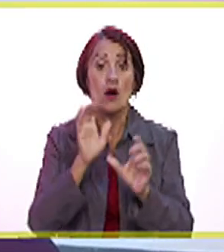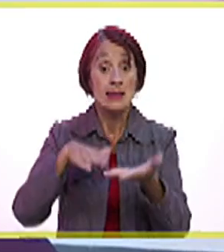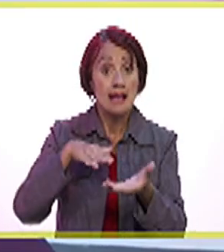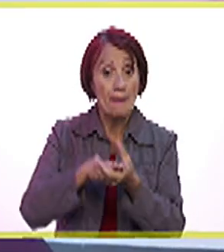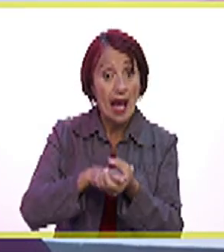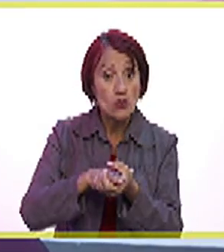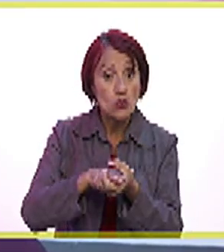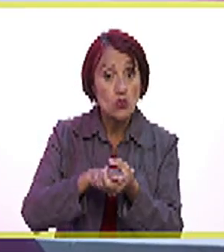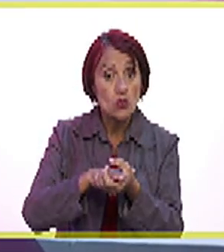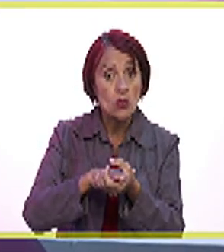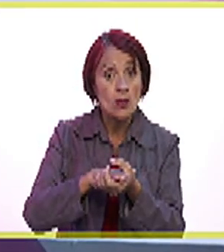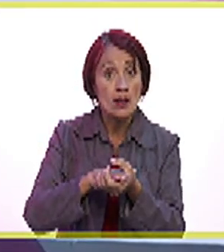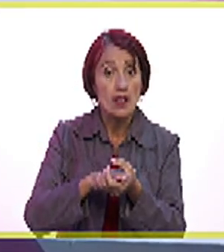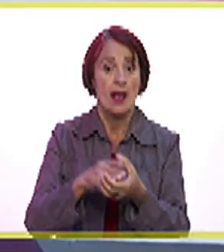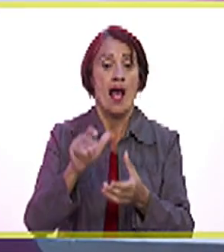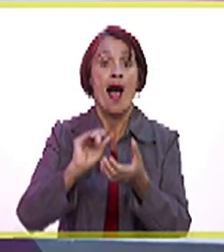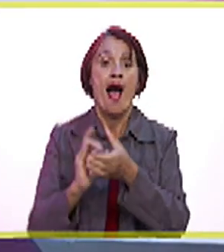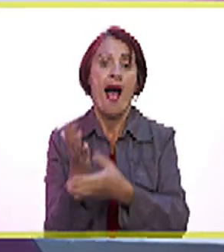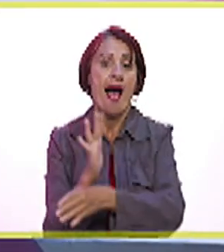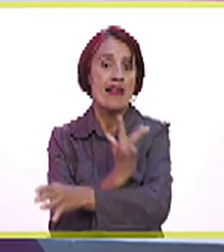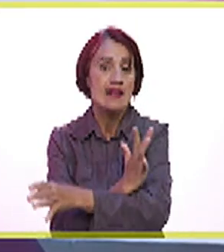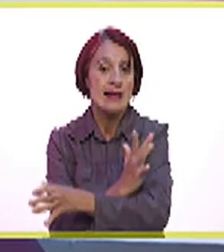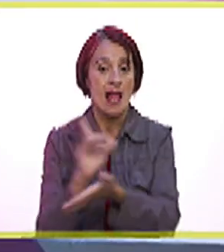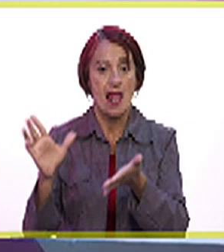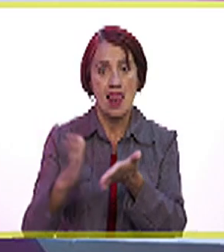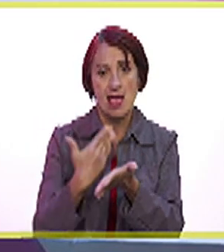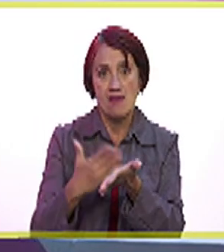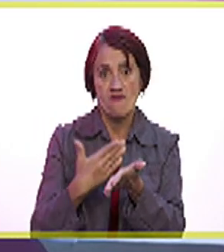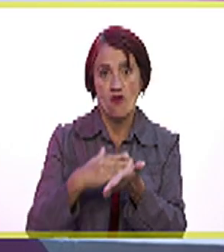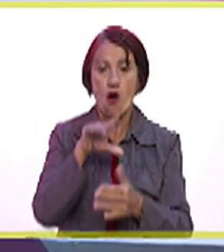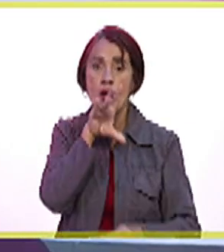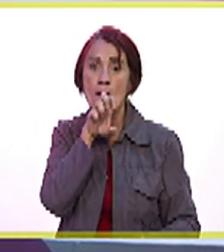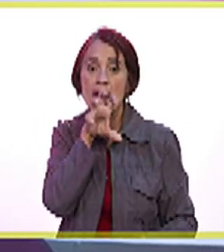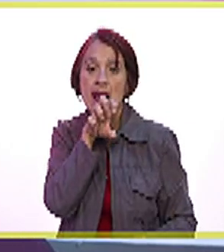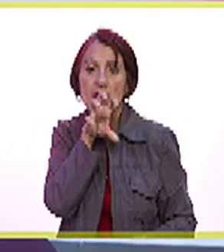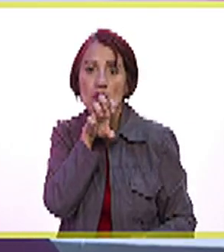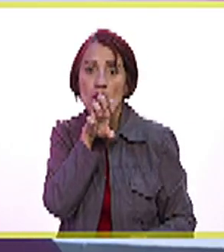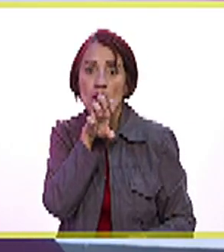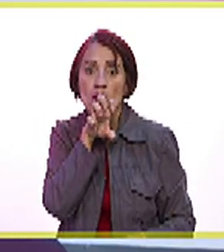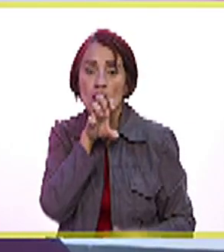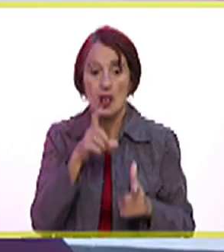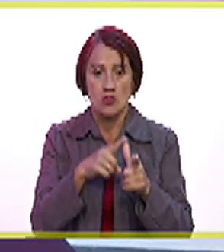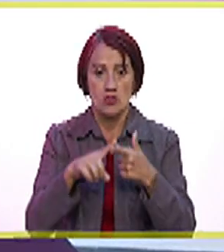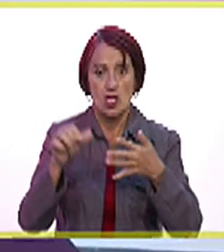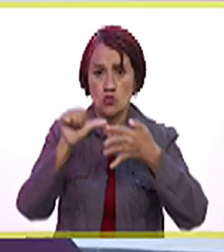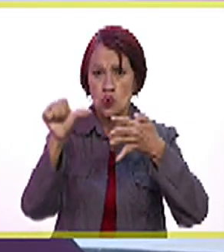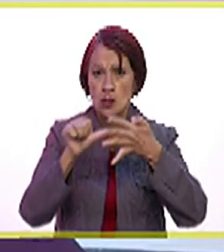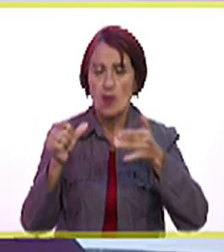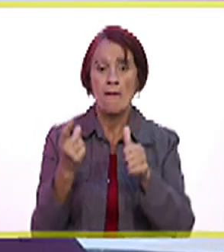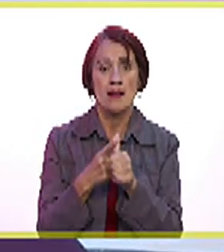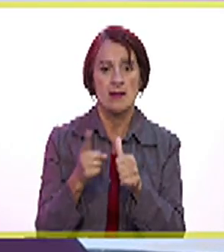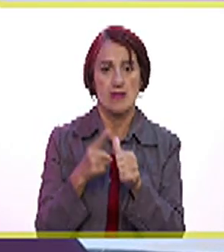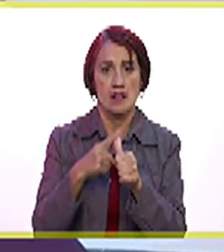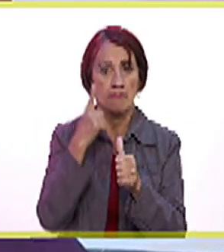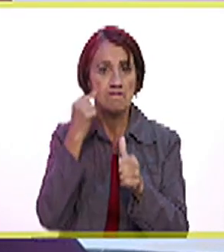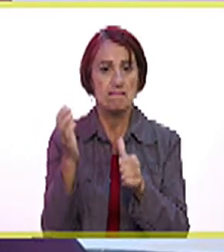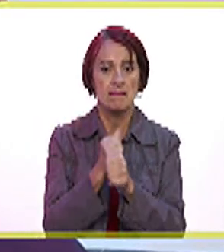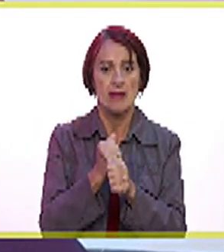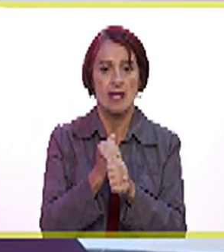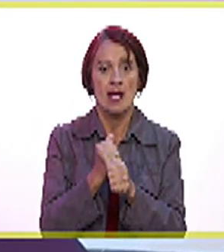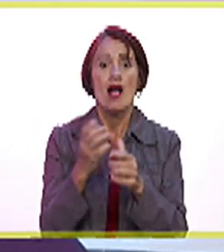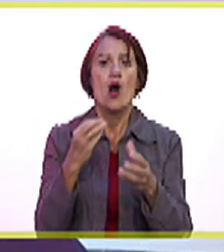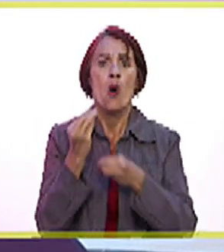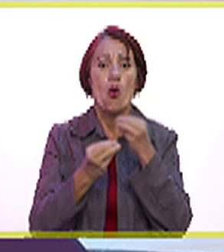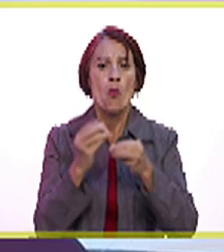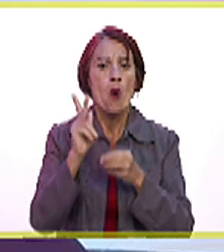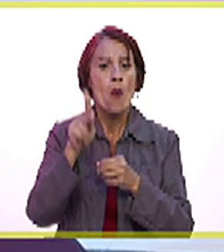zapato, jardín, libro o perro. ¿Cuáles son los sustantivos principales? Encontramos primero los sustantivos